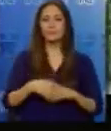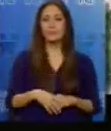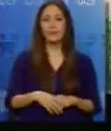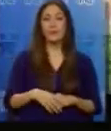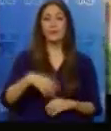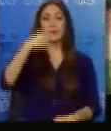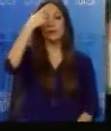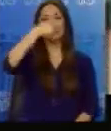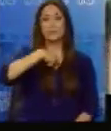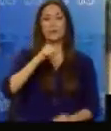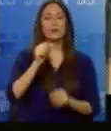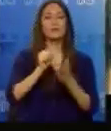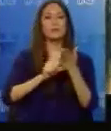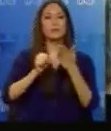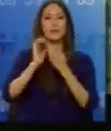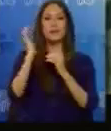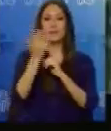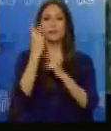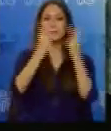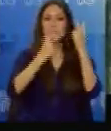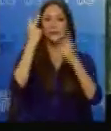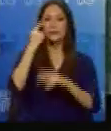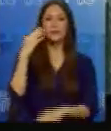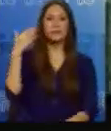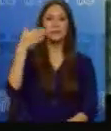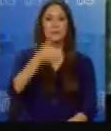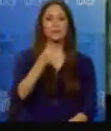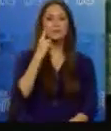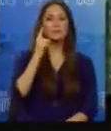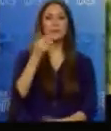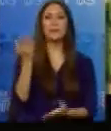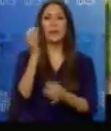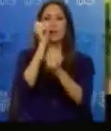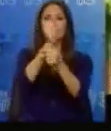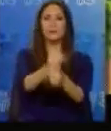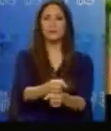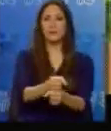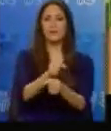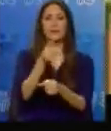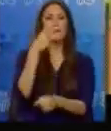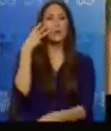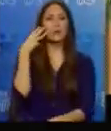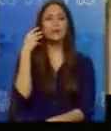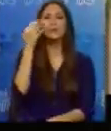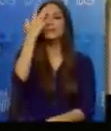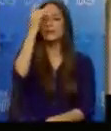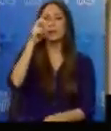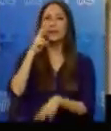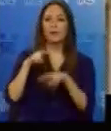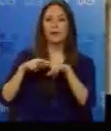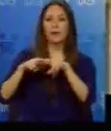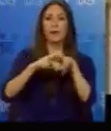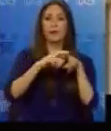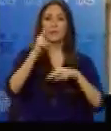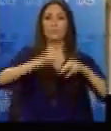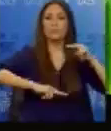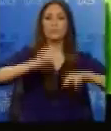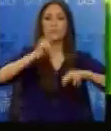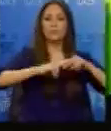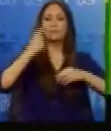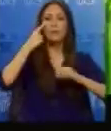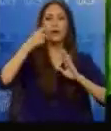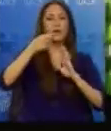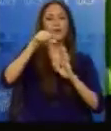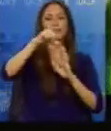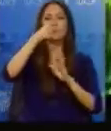El personal del Ministerio de Ambiente realizó una visita a este lugar de la Amazonía ecuatoriana con el objetivo de verificar la construcción de los campos